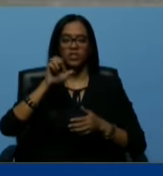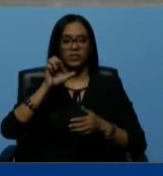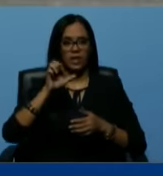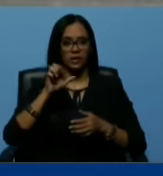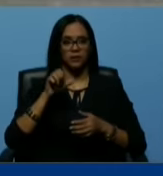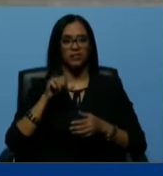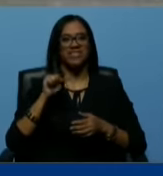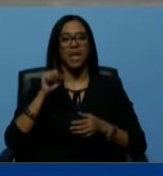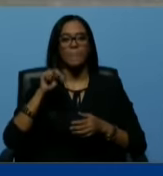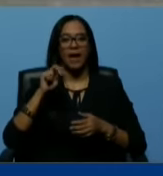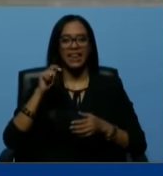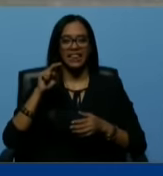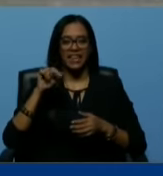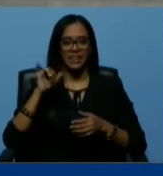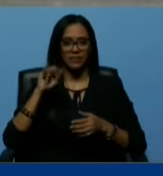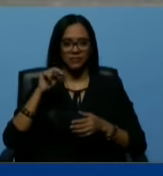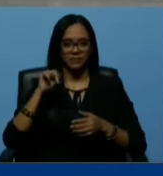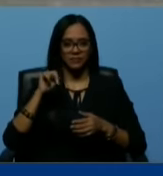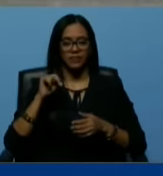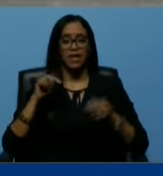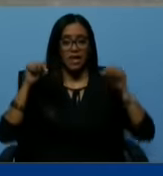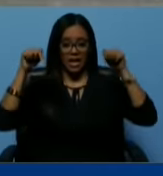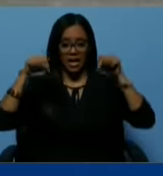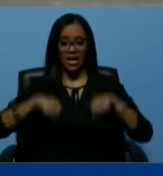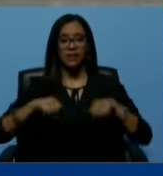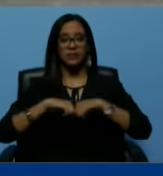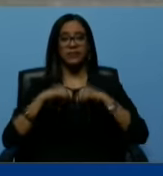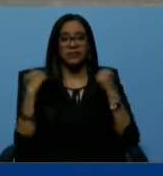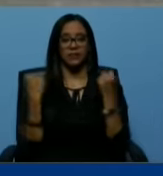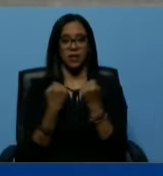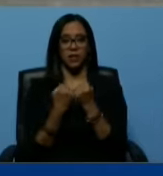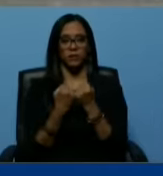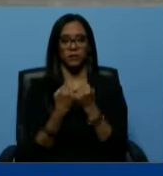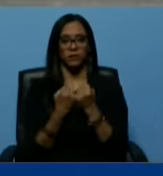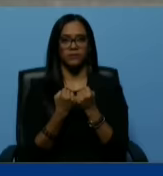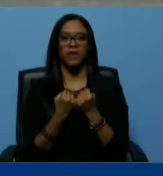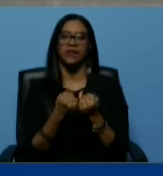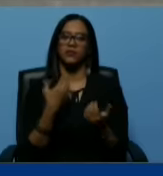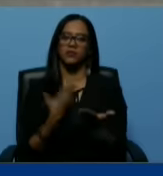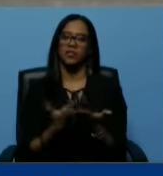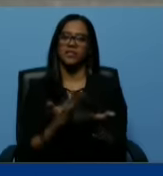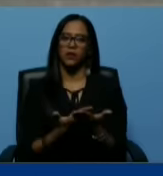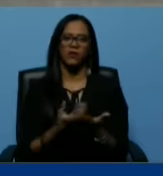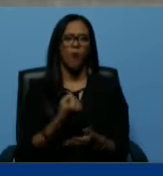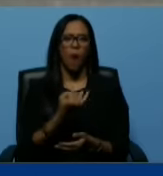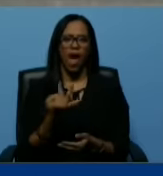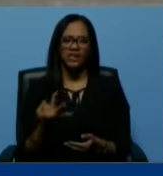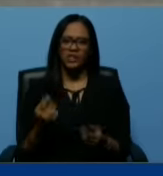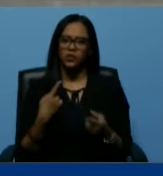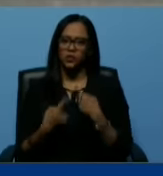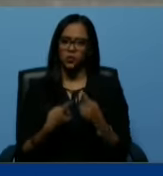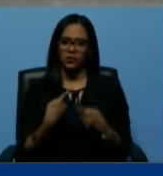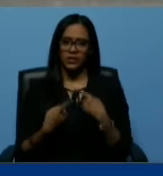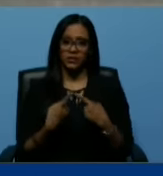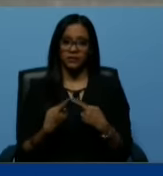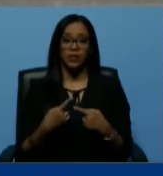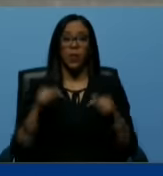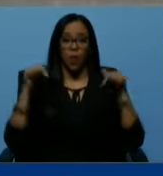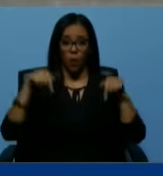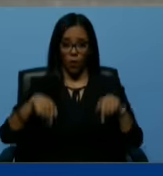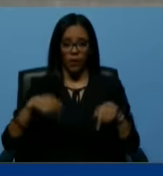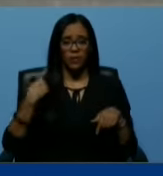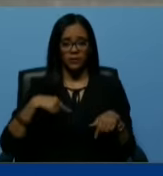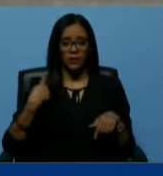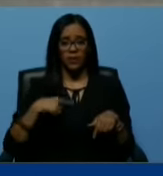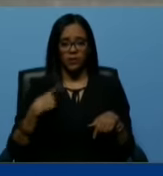Este salón, bueno, ha sido testigo de cuántas cosas. Hoy hemos tenido una jornada